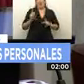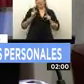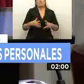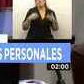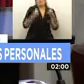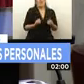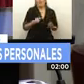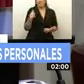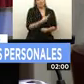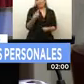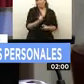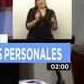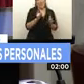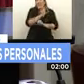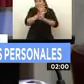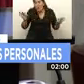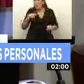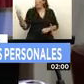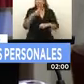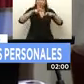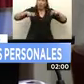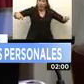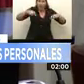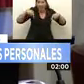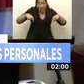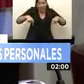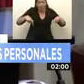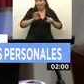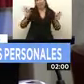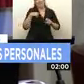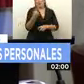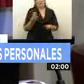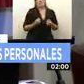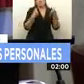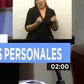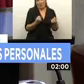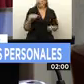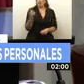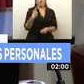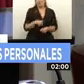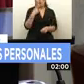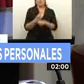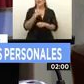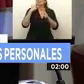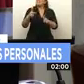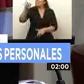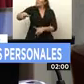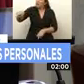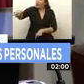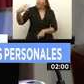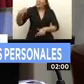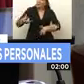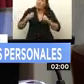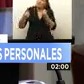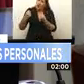sacrificamos Ninguno de los que estamos sentados acá tenemos autoridad moral para decirle a la gente